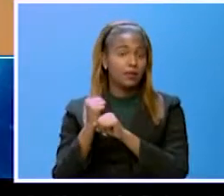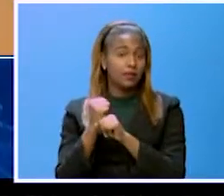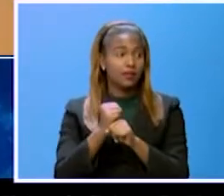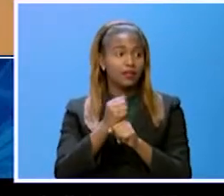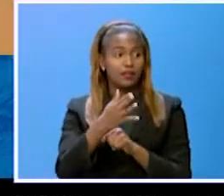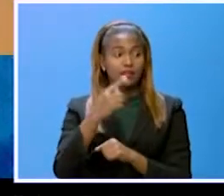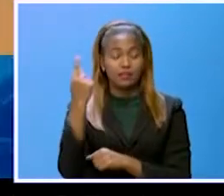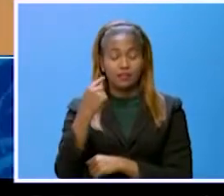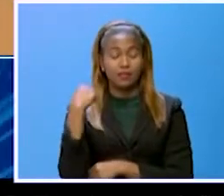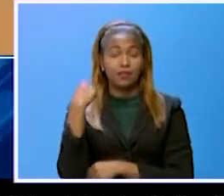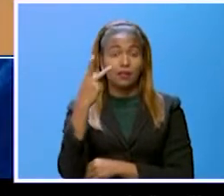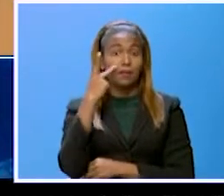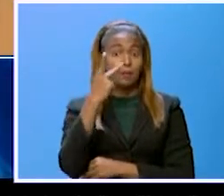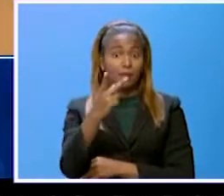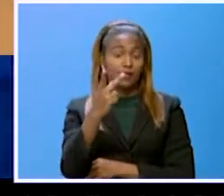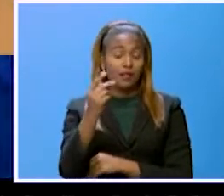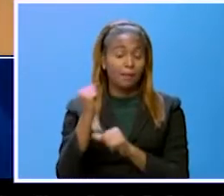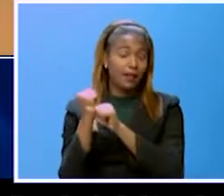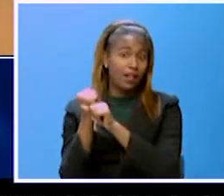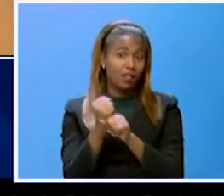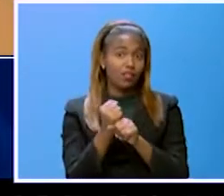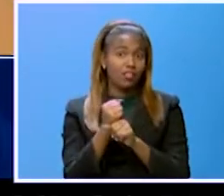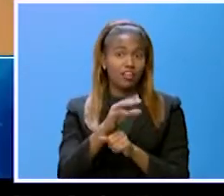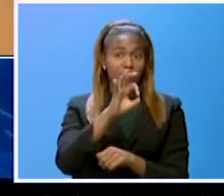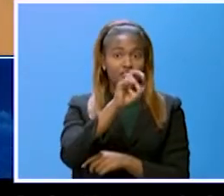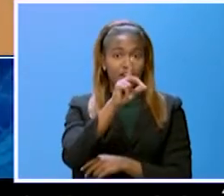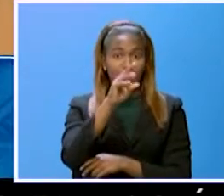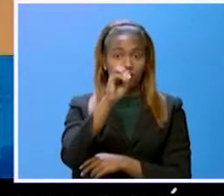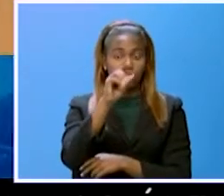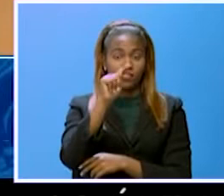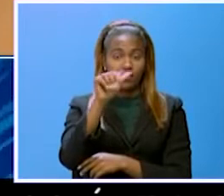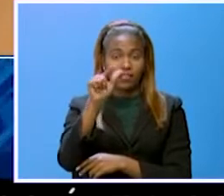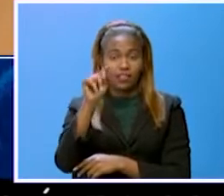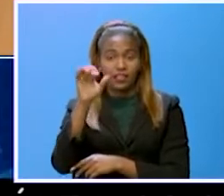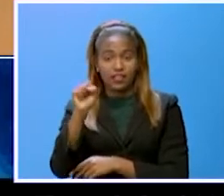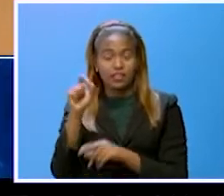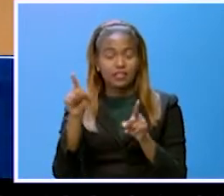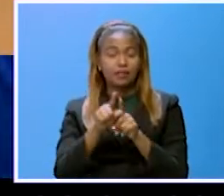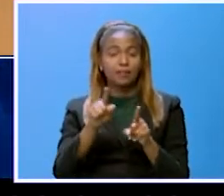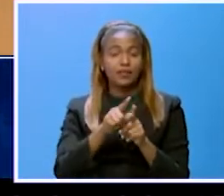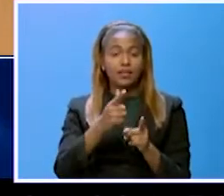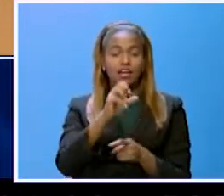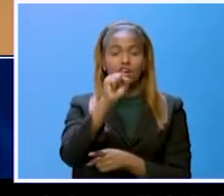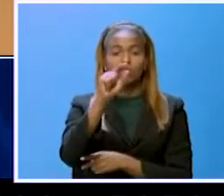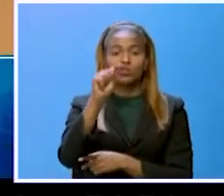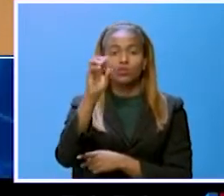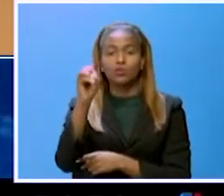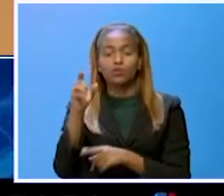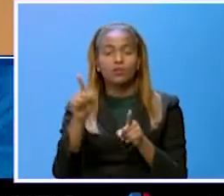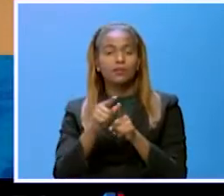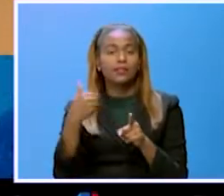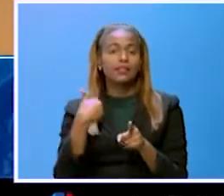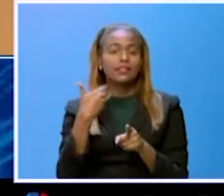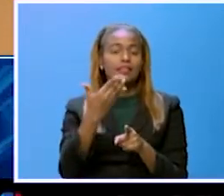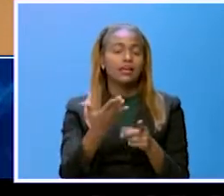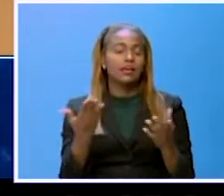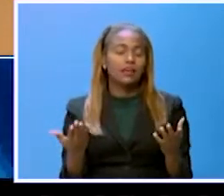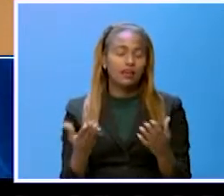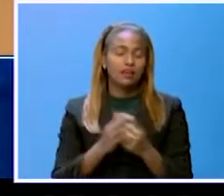yo siempre, eso es lo que yo veo, mi pelota. Fernando Tatis Jr., ahí está Soto, ahí está, también está